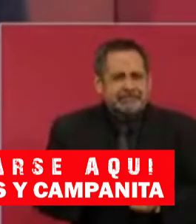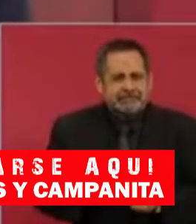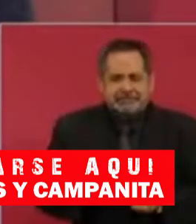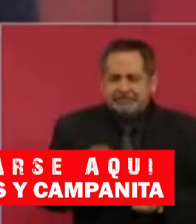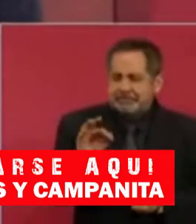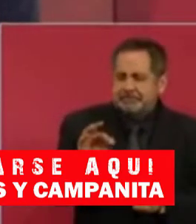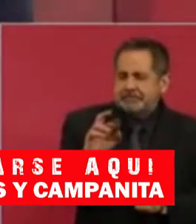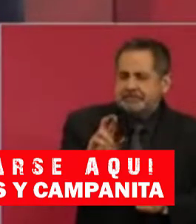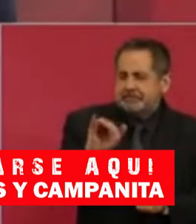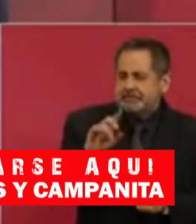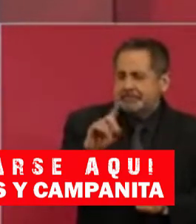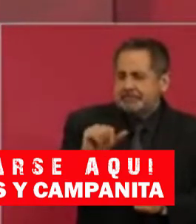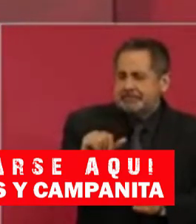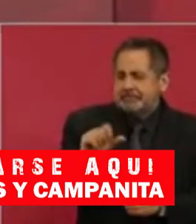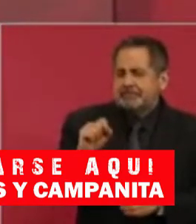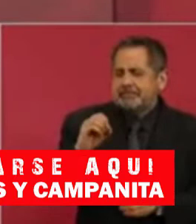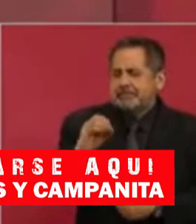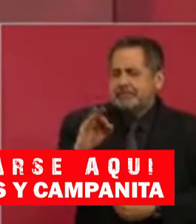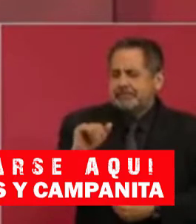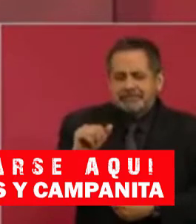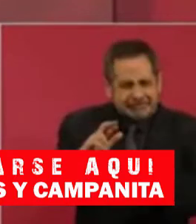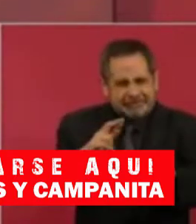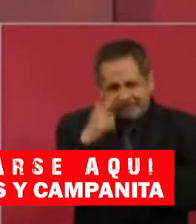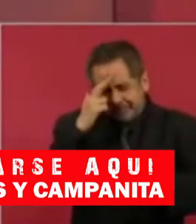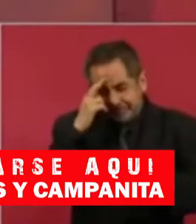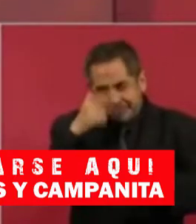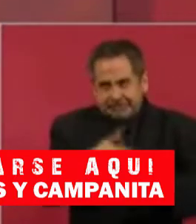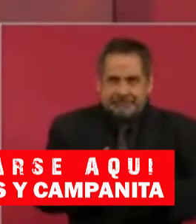Frida, Sofía,